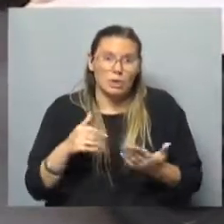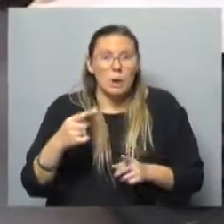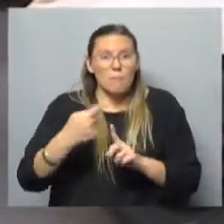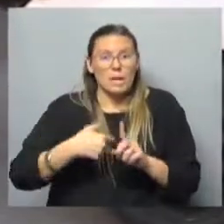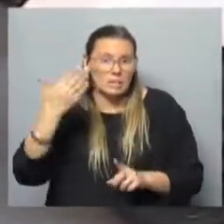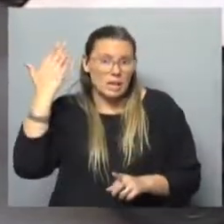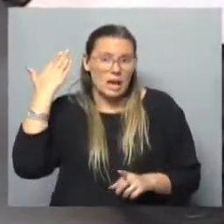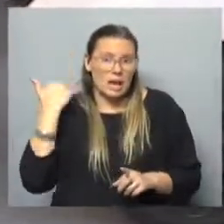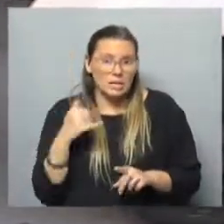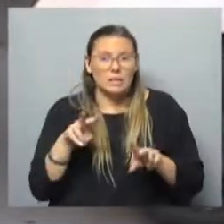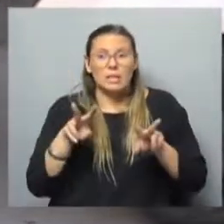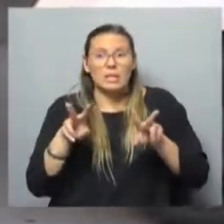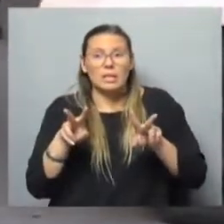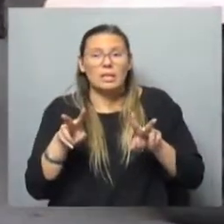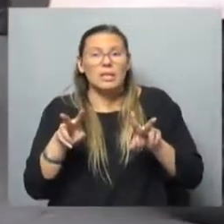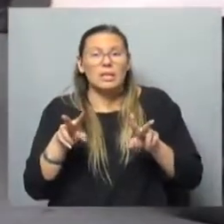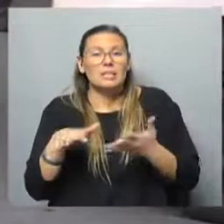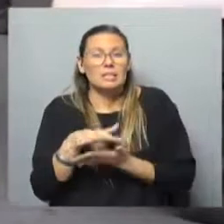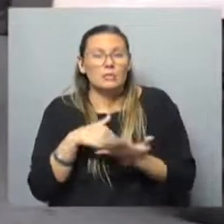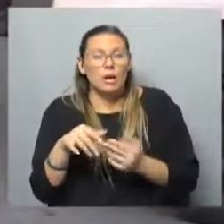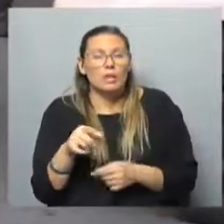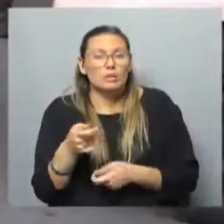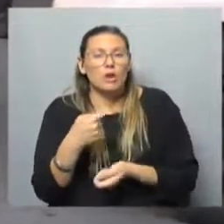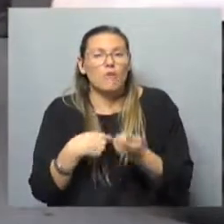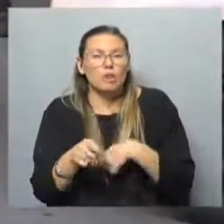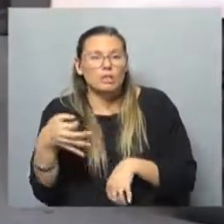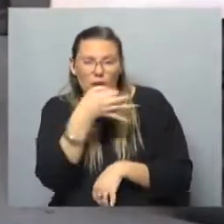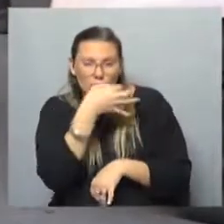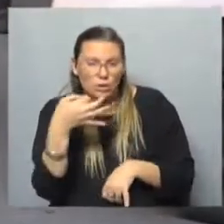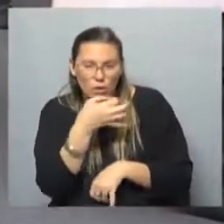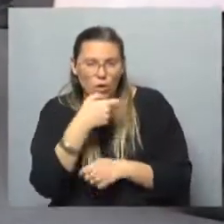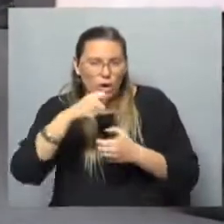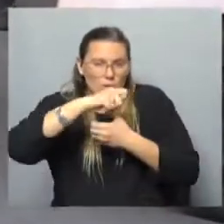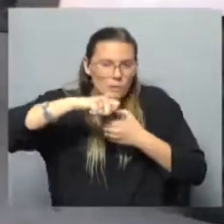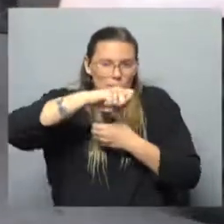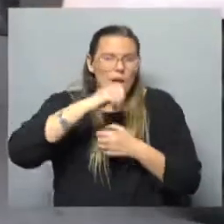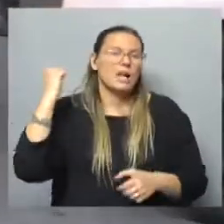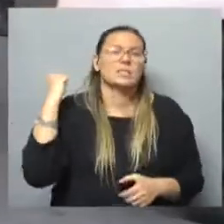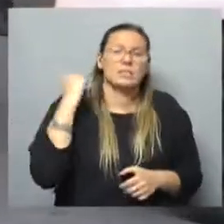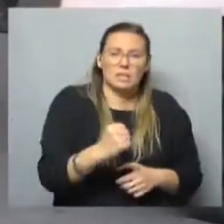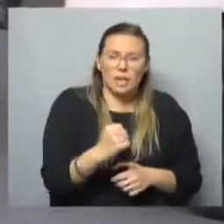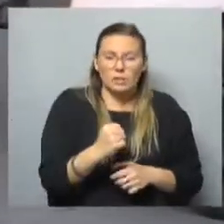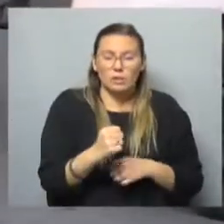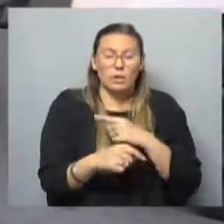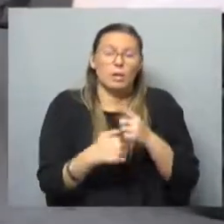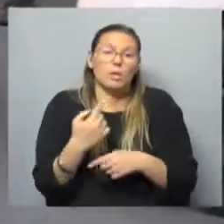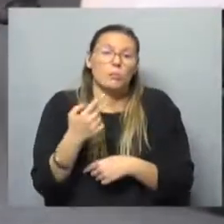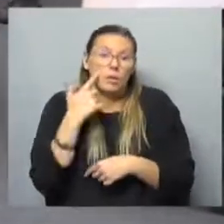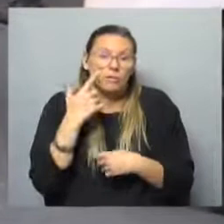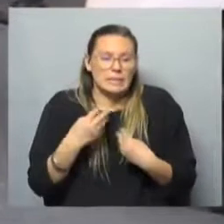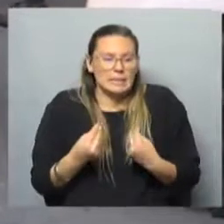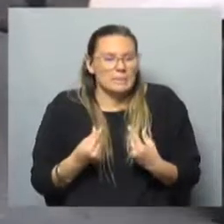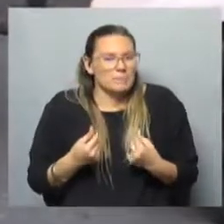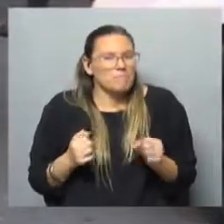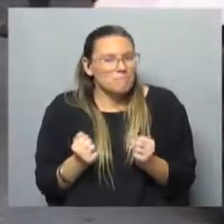meses pasados con el tema de las bocas de pasta base y todo lo demás, homicidios que hubieron y tal, después viste quedás como